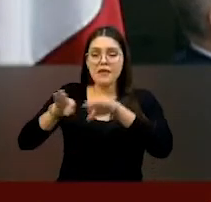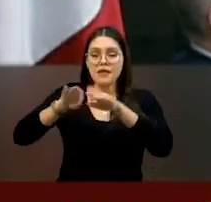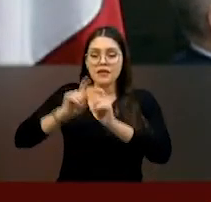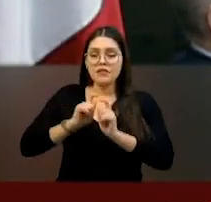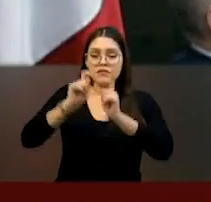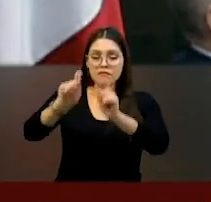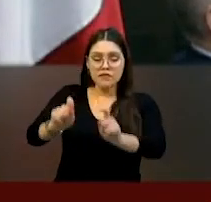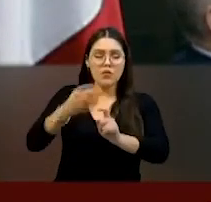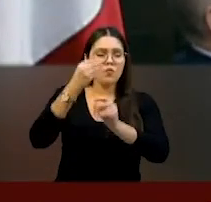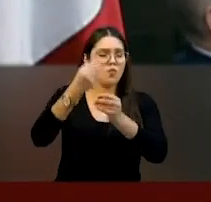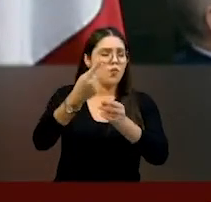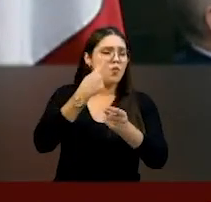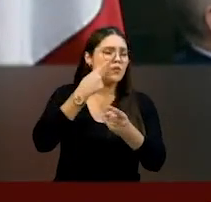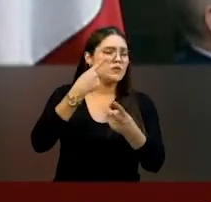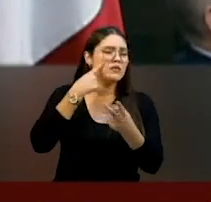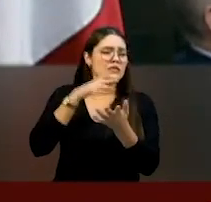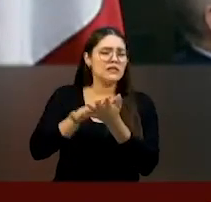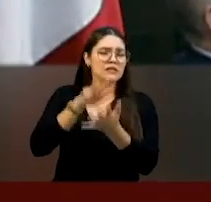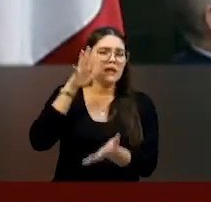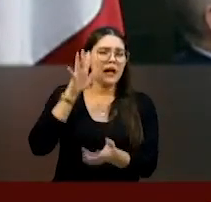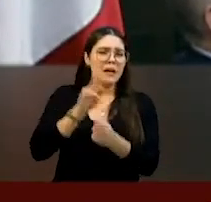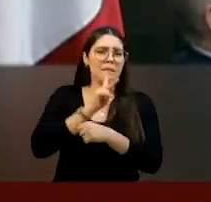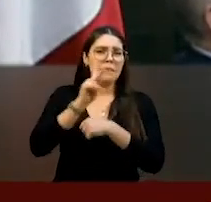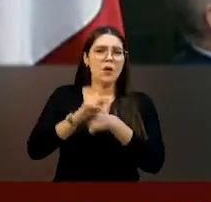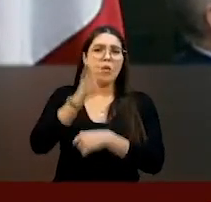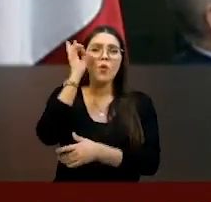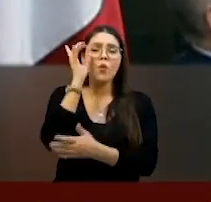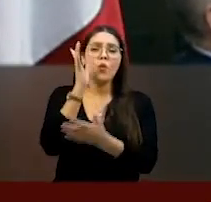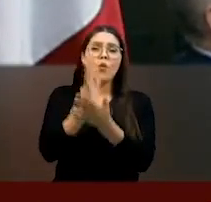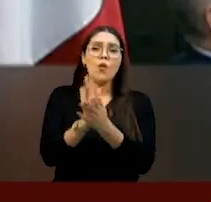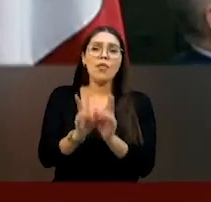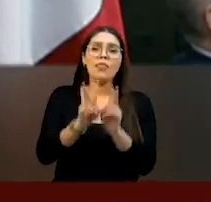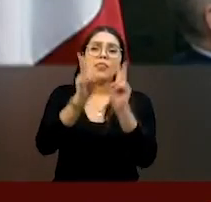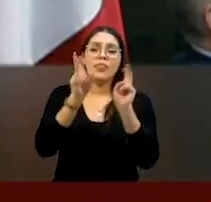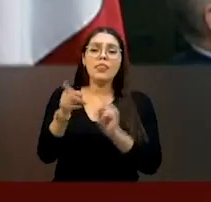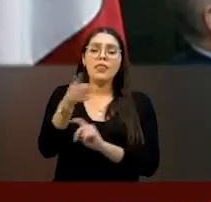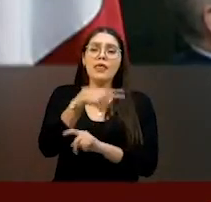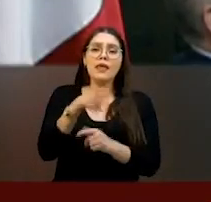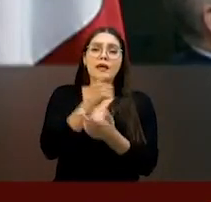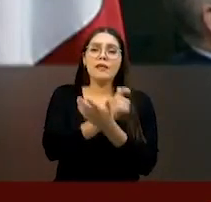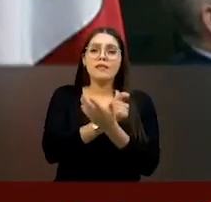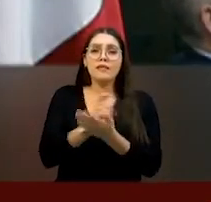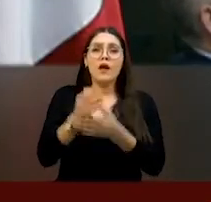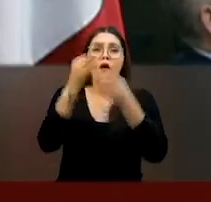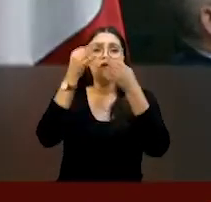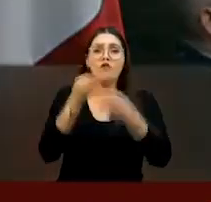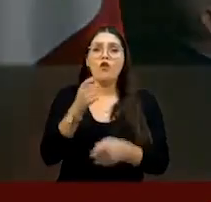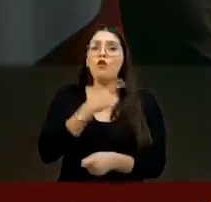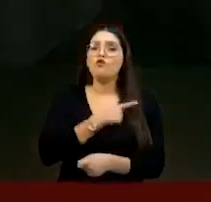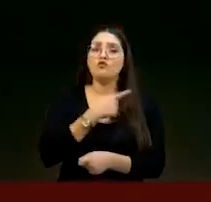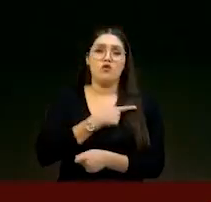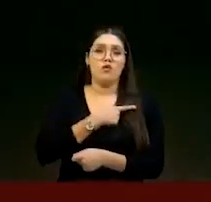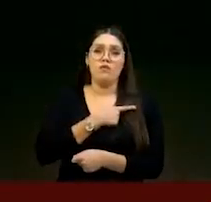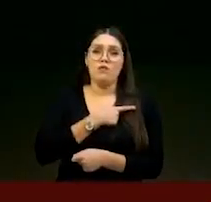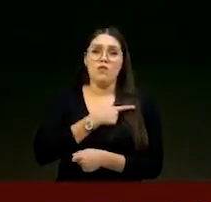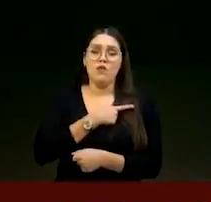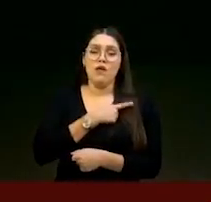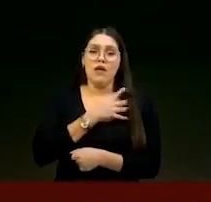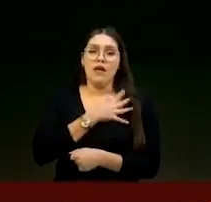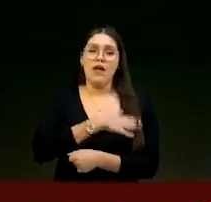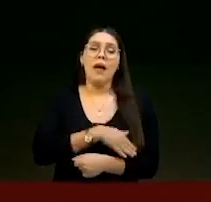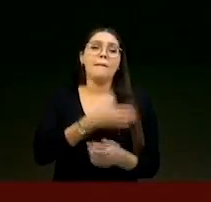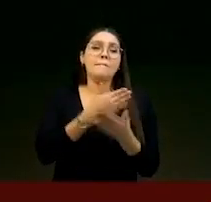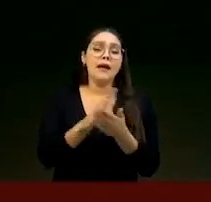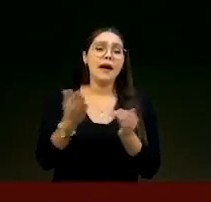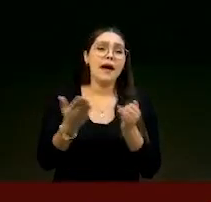países solo cubren a quienes se desempeñan en calidad de asalariados formales y dejan excluidas a personas